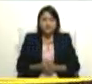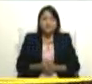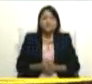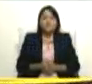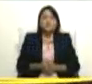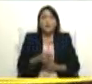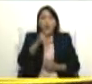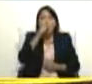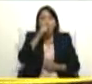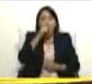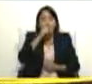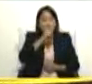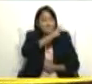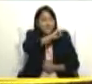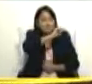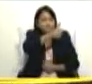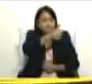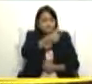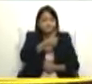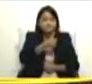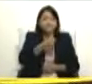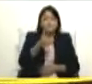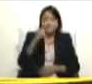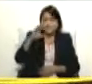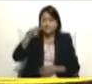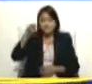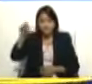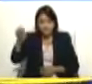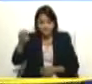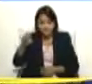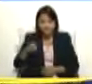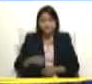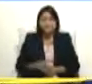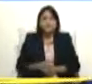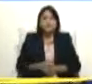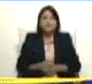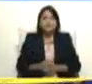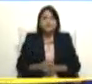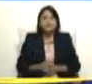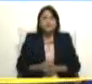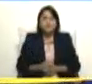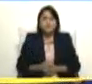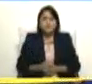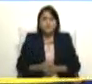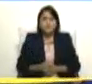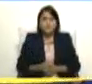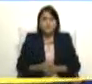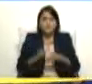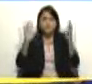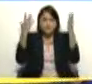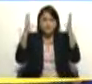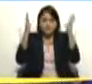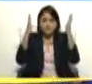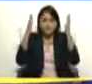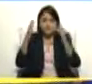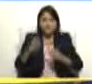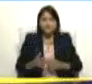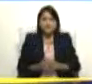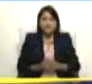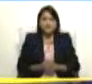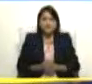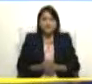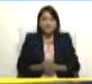Ciudadano Juan Carlos del Pino, rector del Consejo Nacional Electoral.